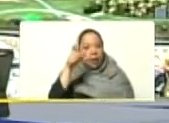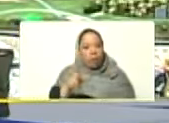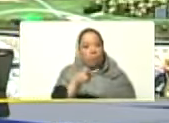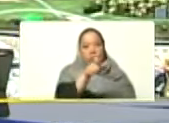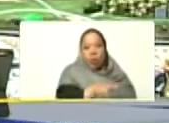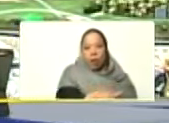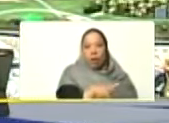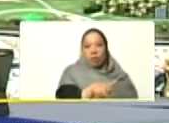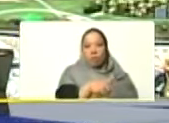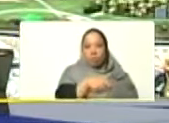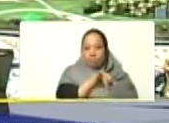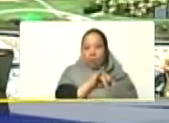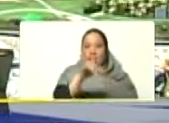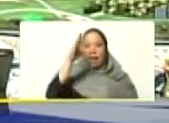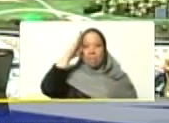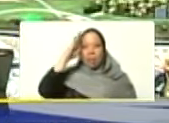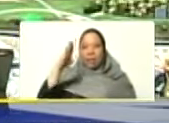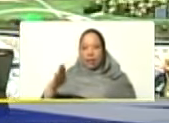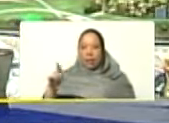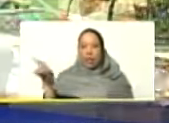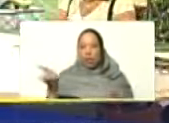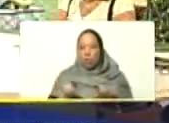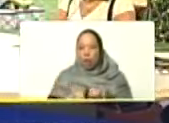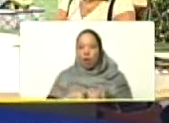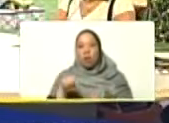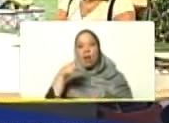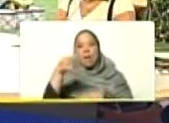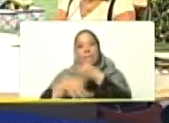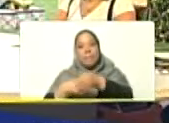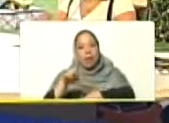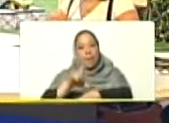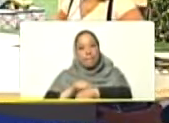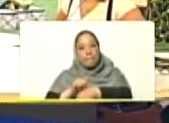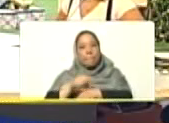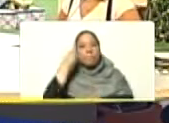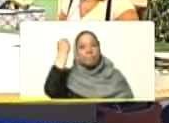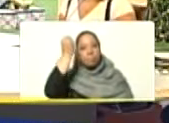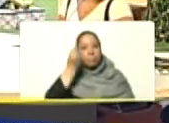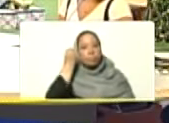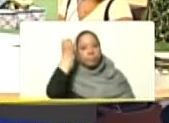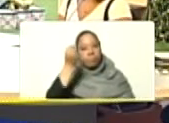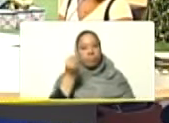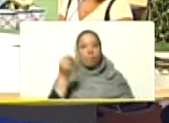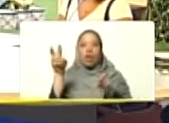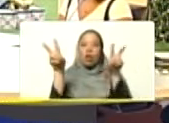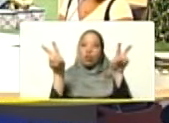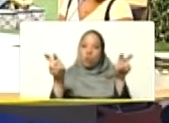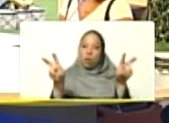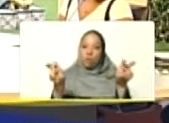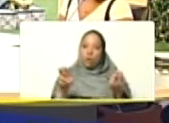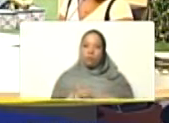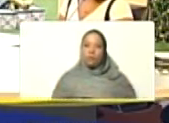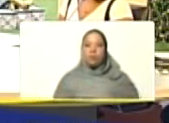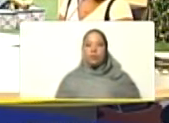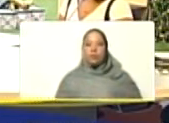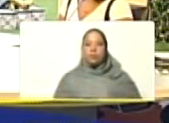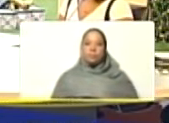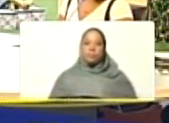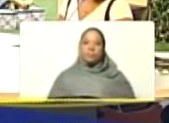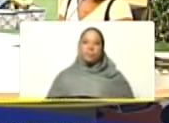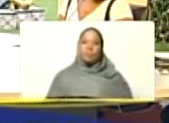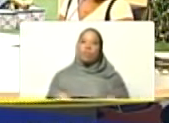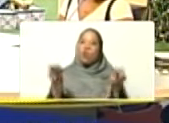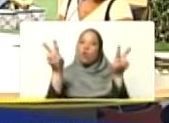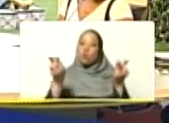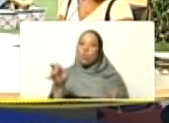militar. Lo que dice la doctora Magali es la lógica nueva para construir lo